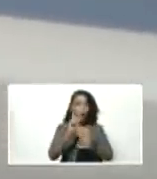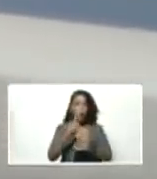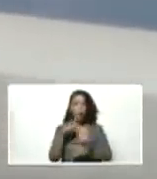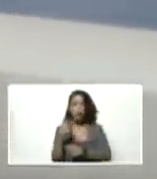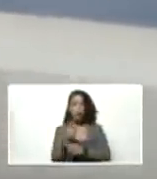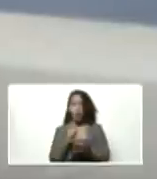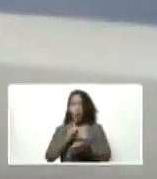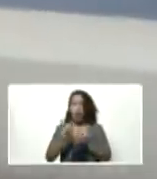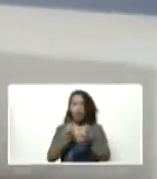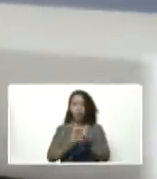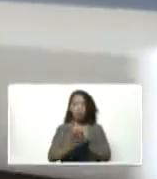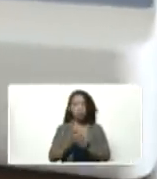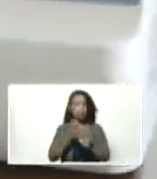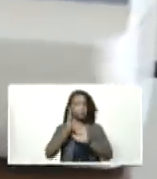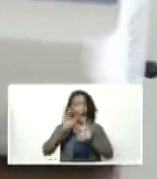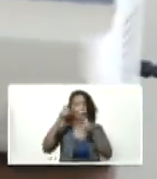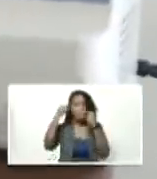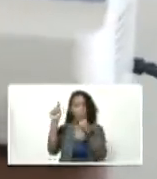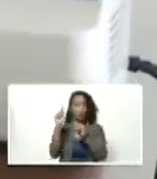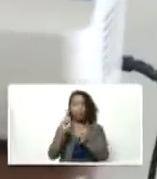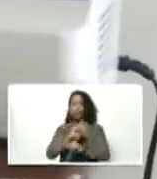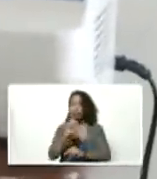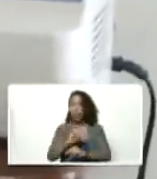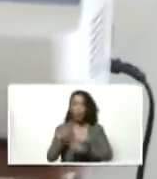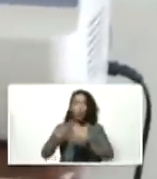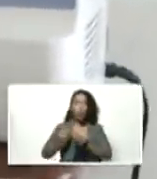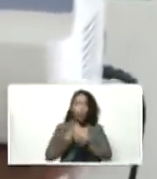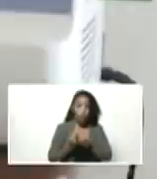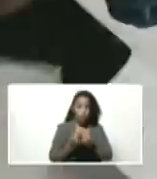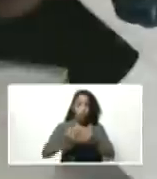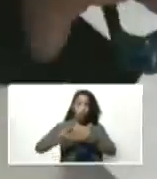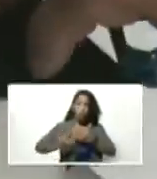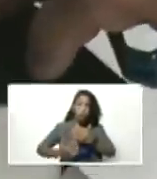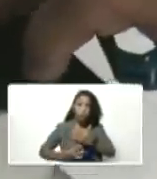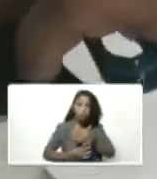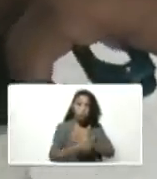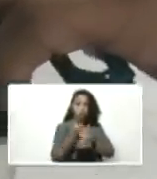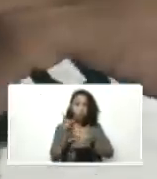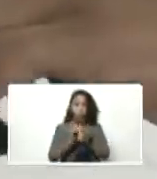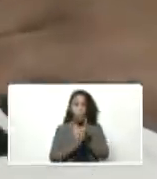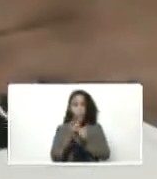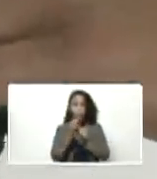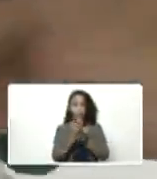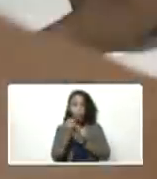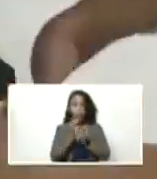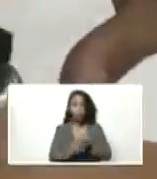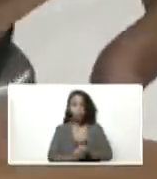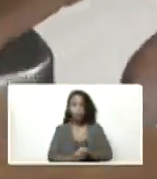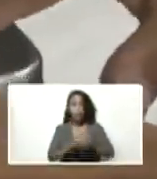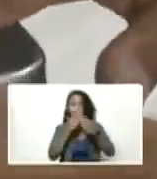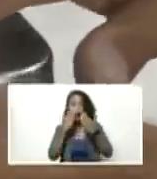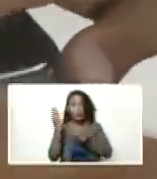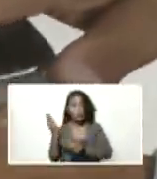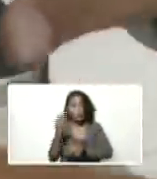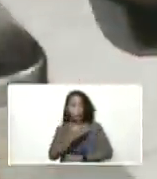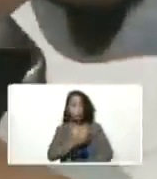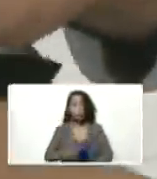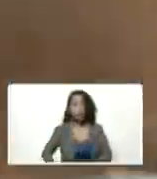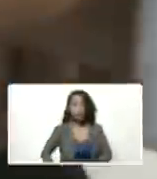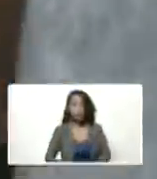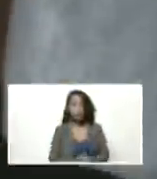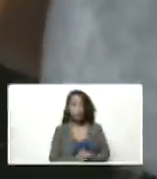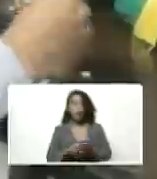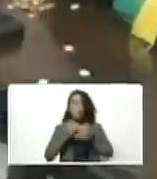entrega y se olvida del cliente. Vamos a acompañarlo en el transcurso de su emprendimiento. Y así, presidente,